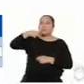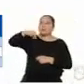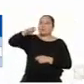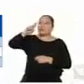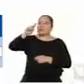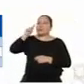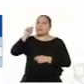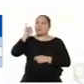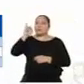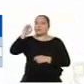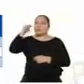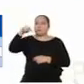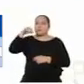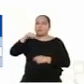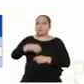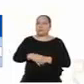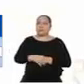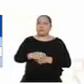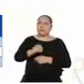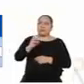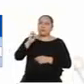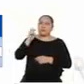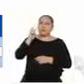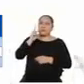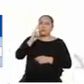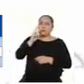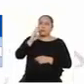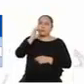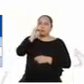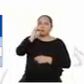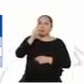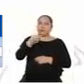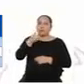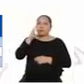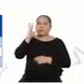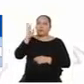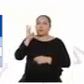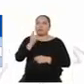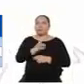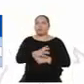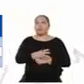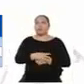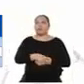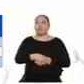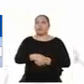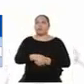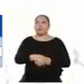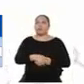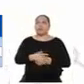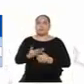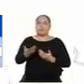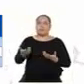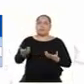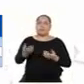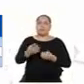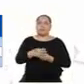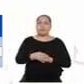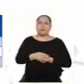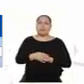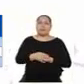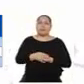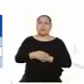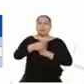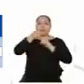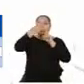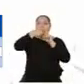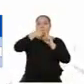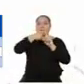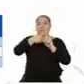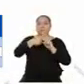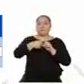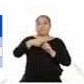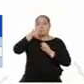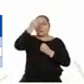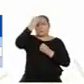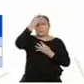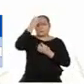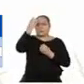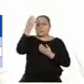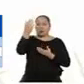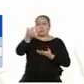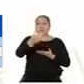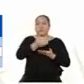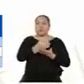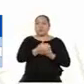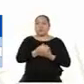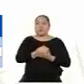sería 2 por 0,3 O sea, 0,6 gramos Ahora, voy a sumar dos datos que tengo y me